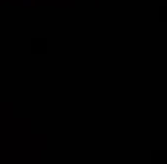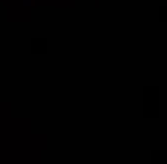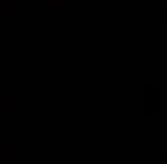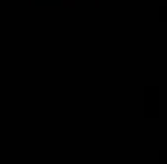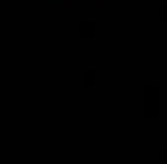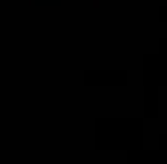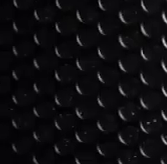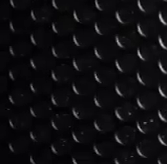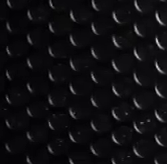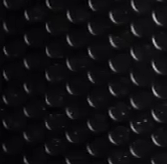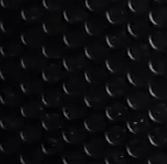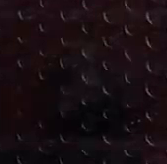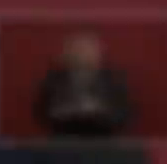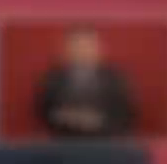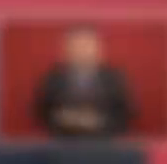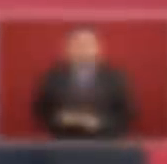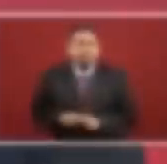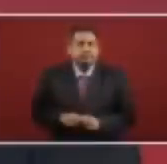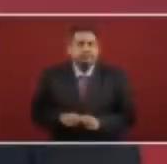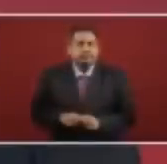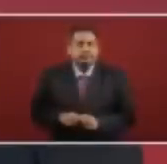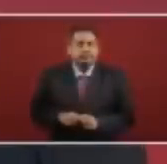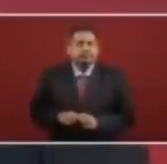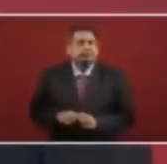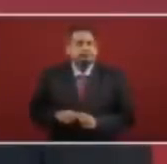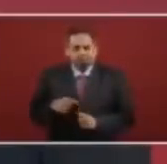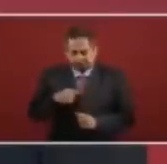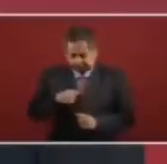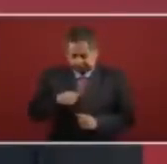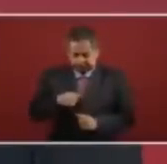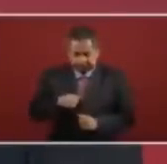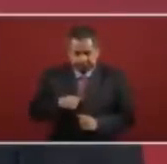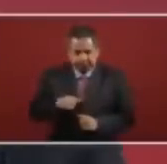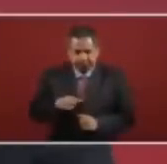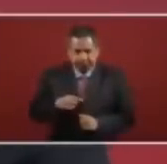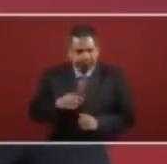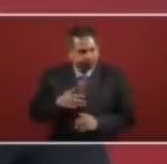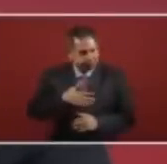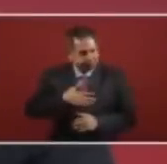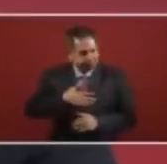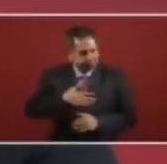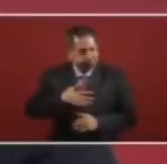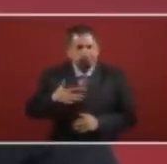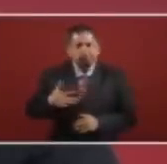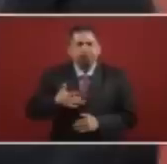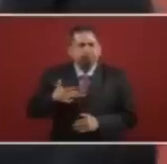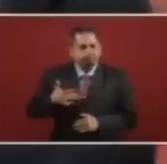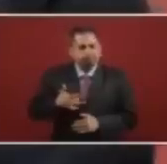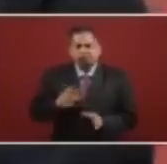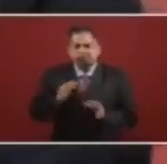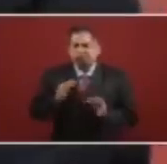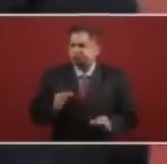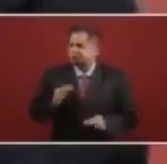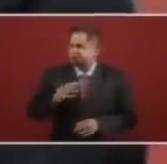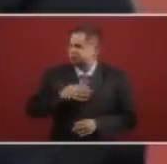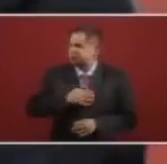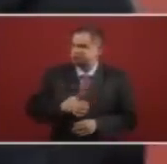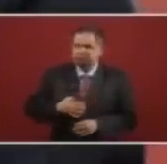ah tengo la dicha enorme de